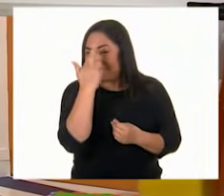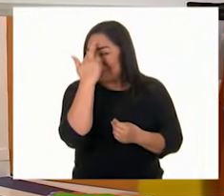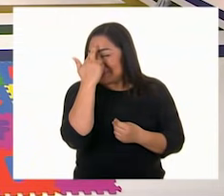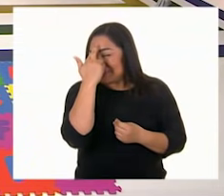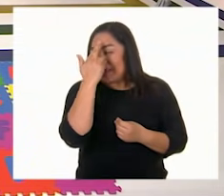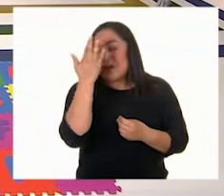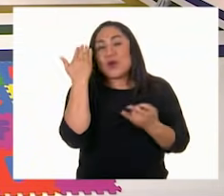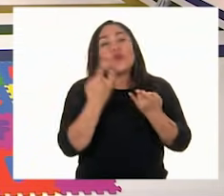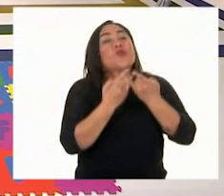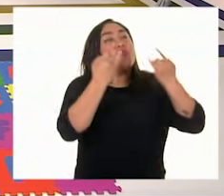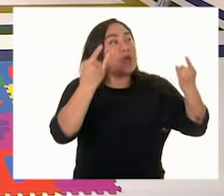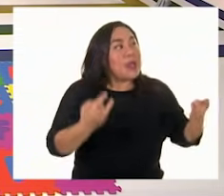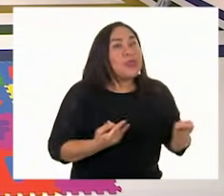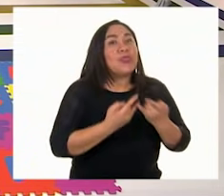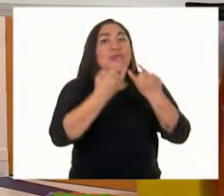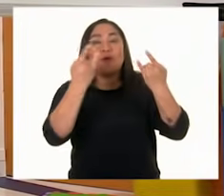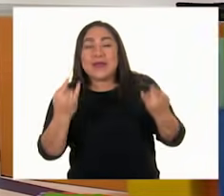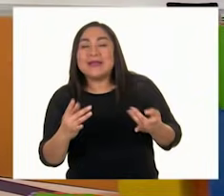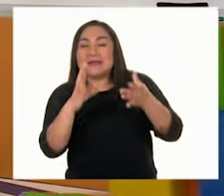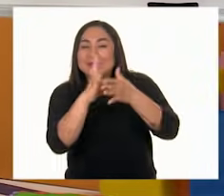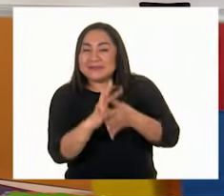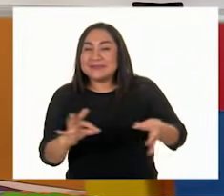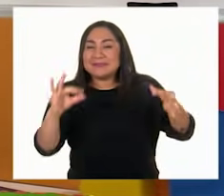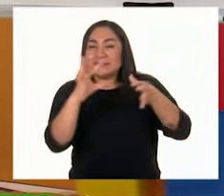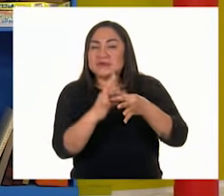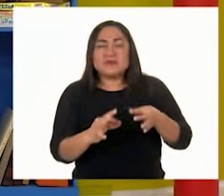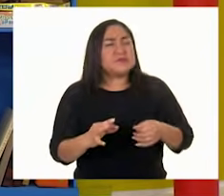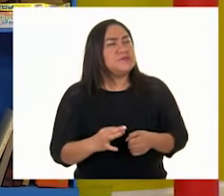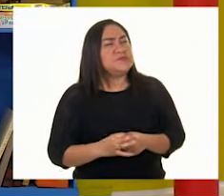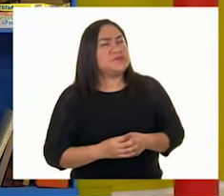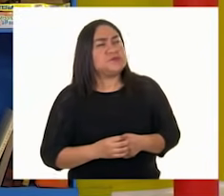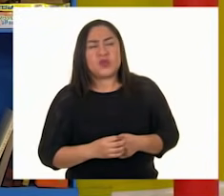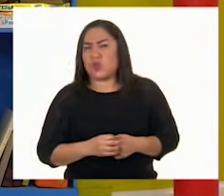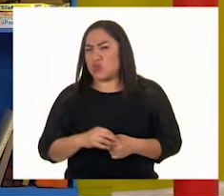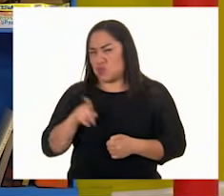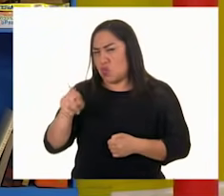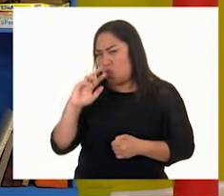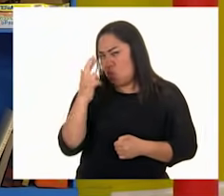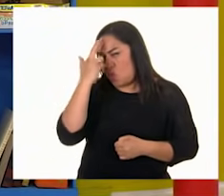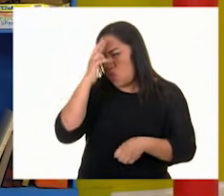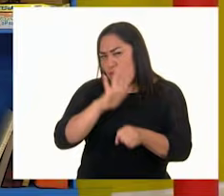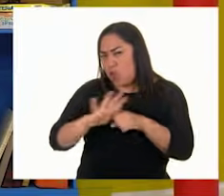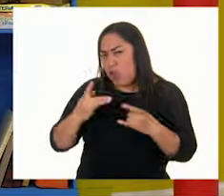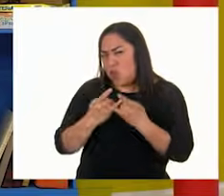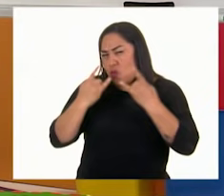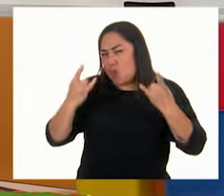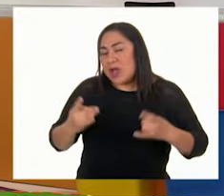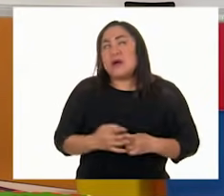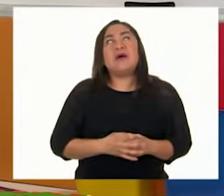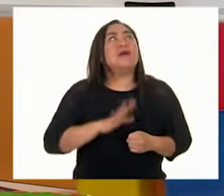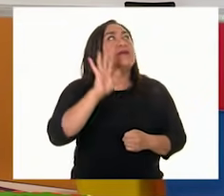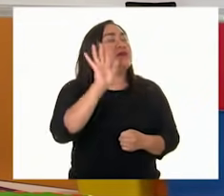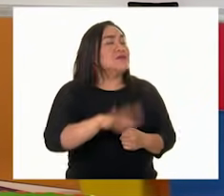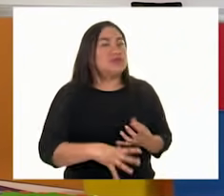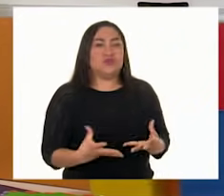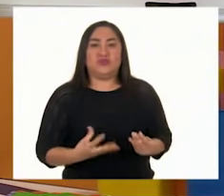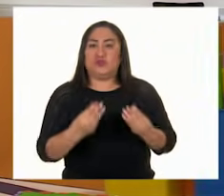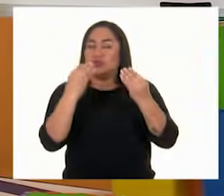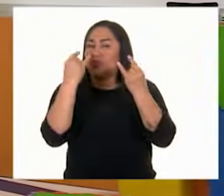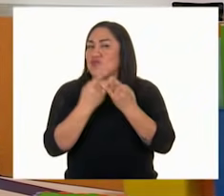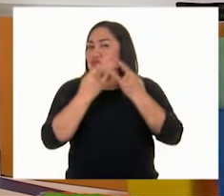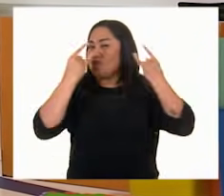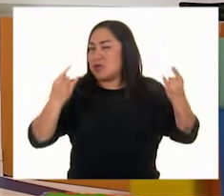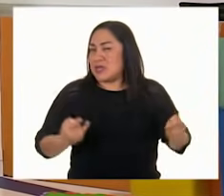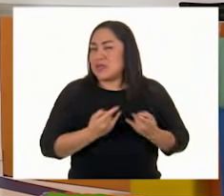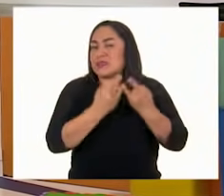cuentos. Perfecto. ¿Recuerdas qué cuentos leímos? ¡Ay, hemos leído varios, maestra! ¿Sí? Sí. A ver, el primero